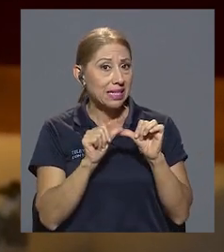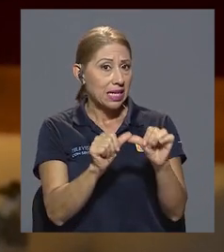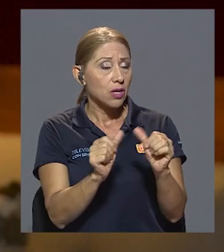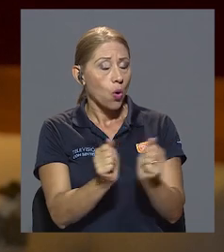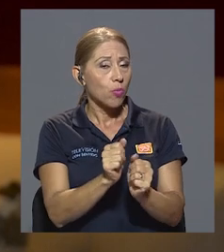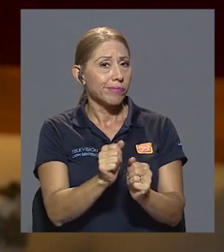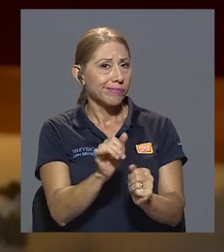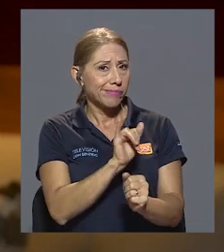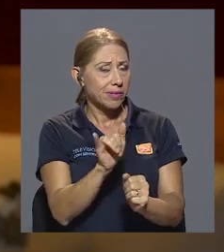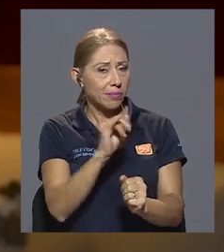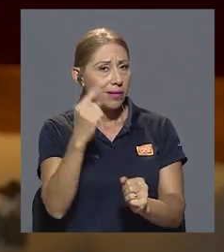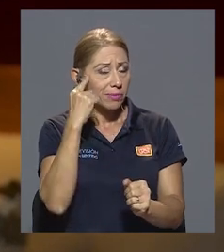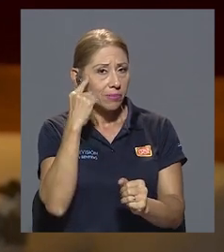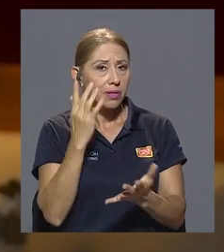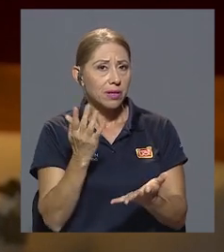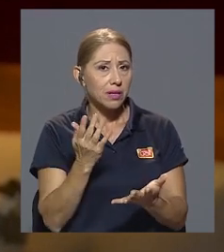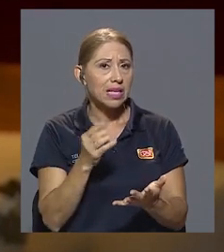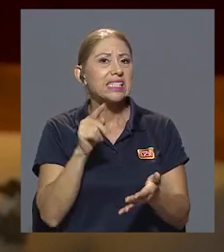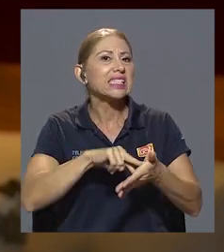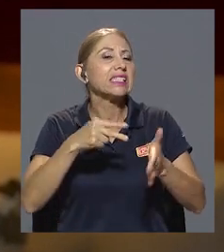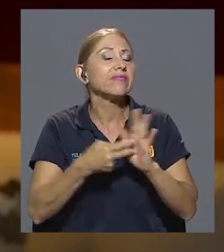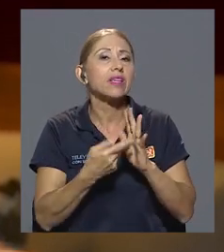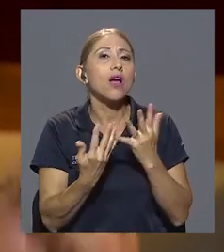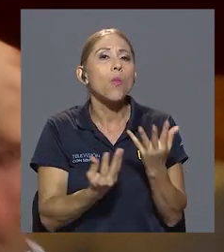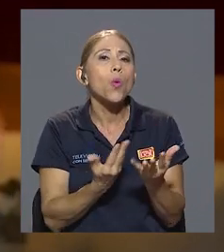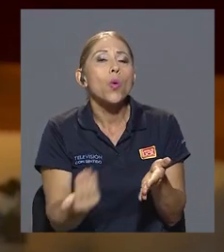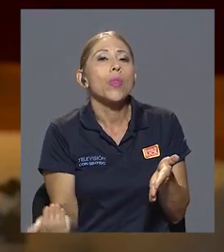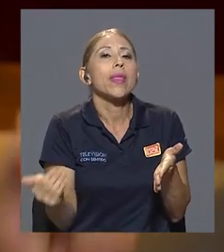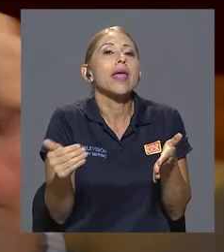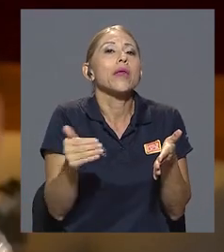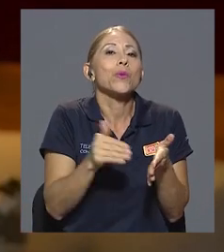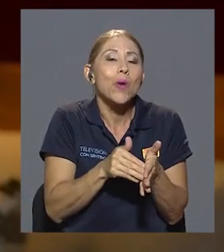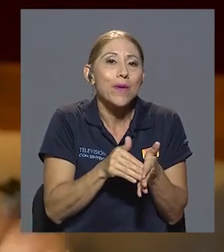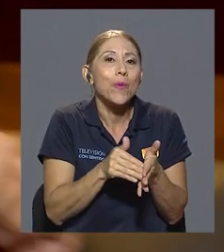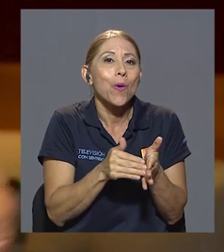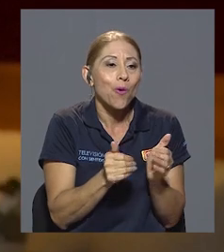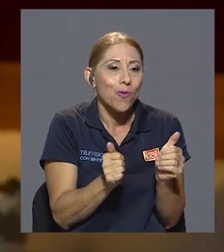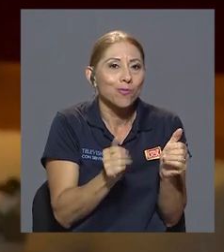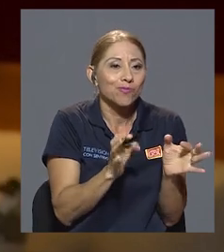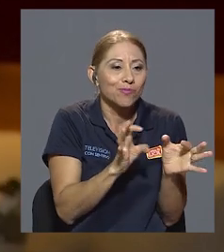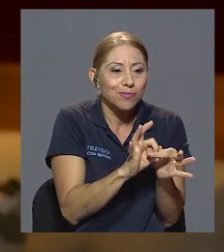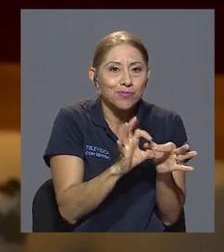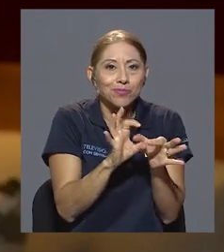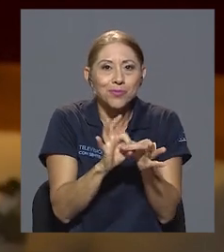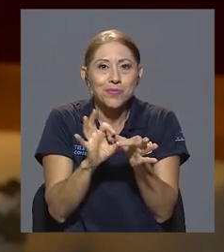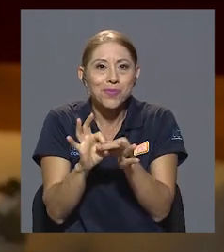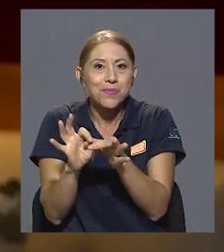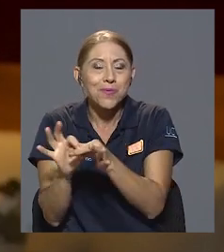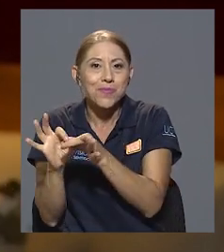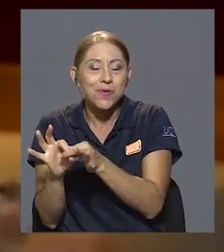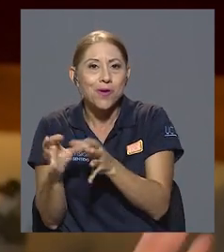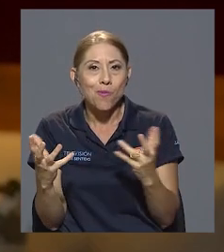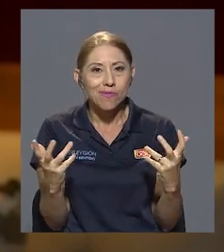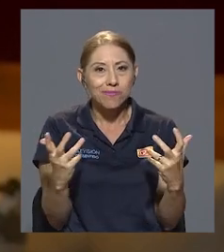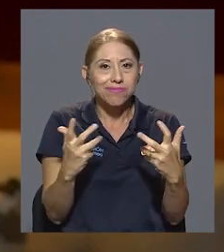imagen bueno prácticamente de hilvanar de nuevo los hilos para que